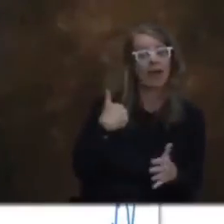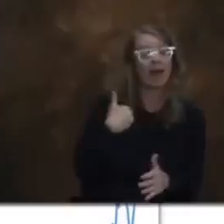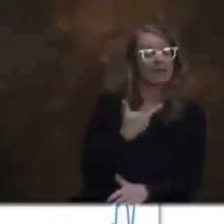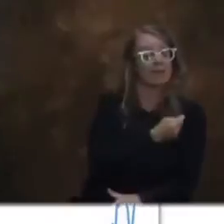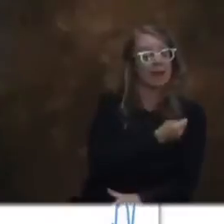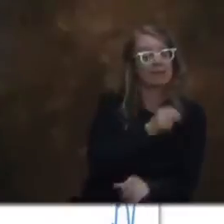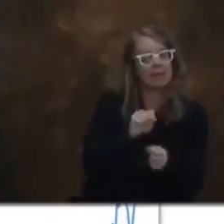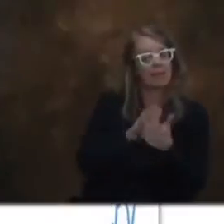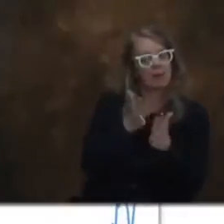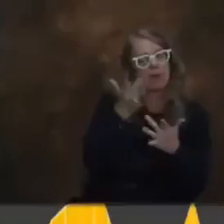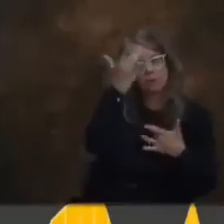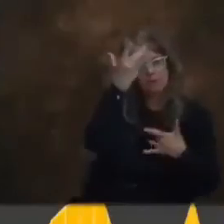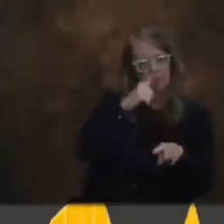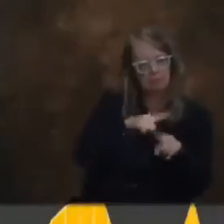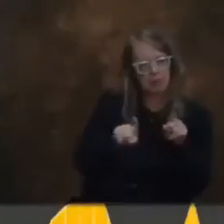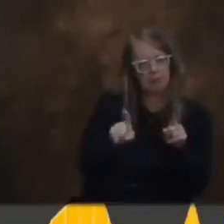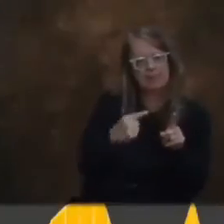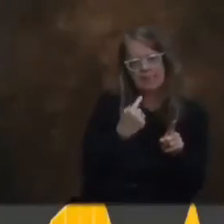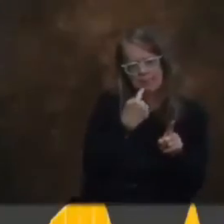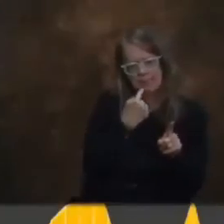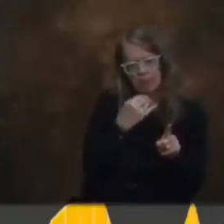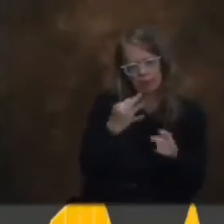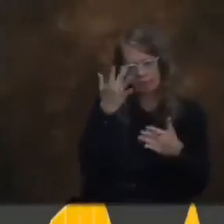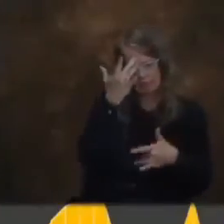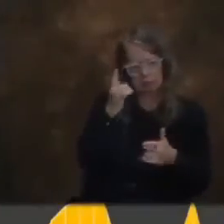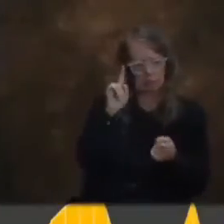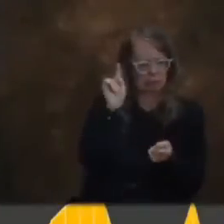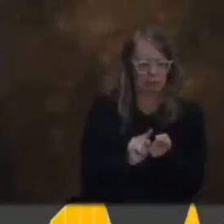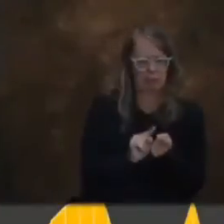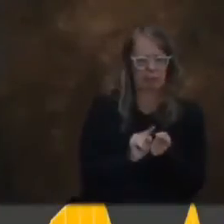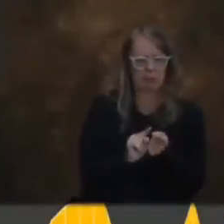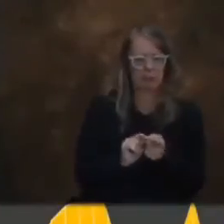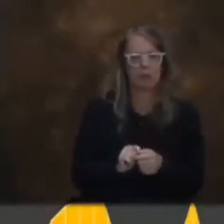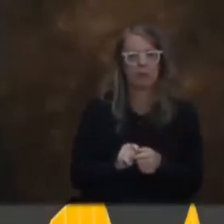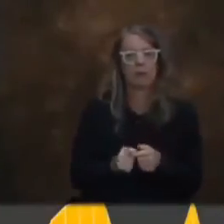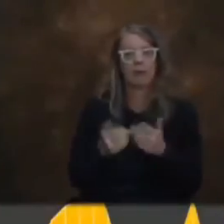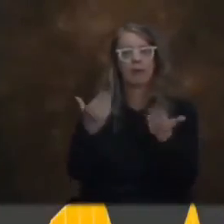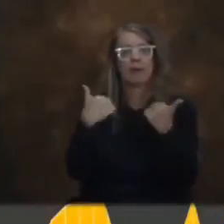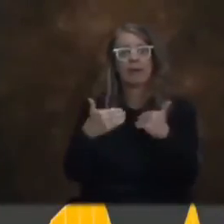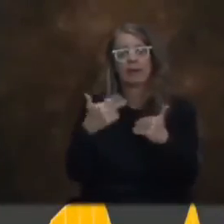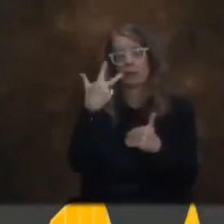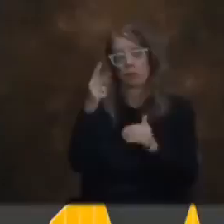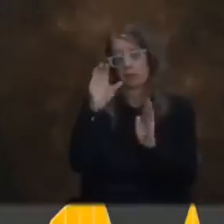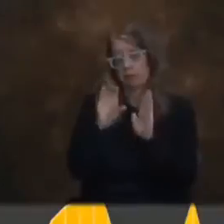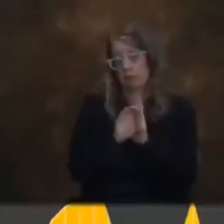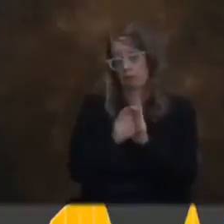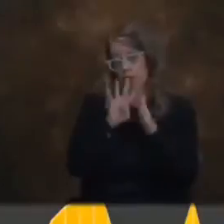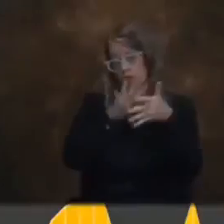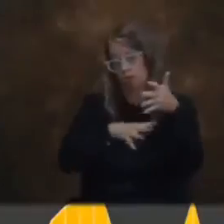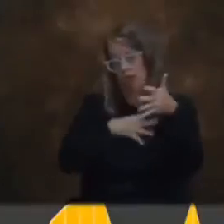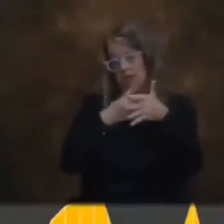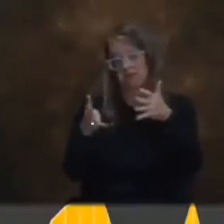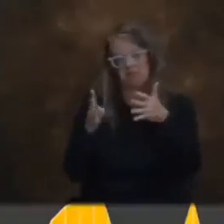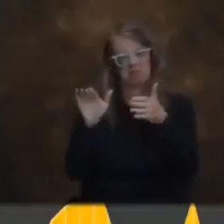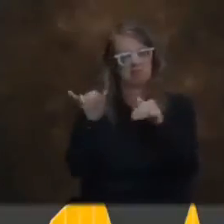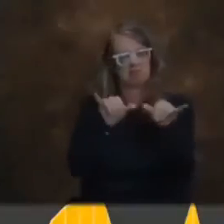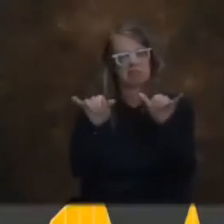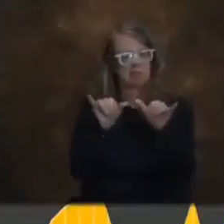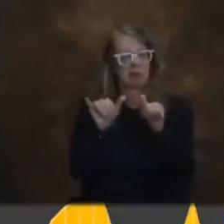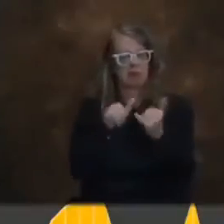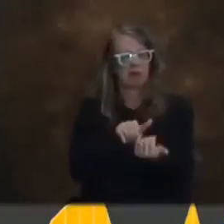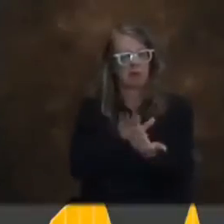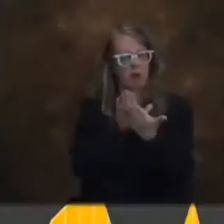enfermos pero la enfermedad es bastante reducido ahora esas gráficas son tienen los grupos etáreos y para